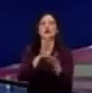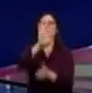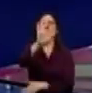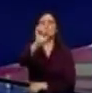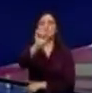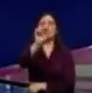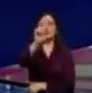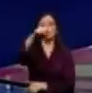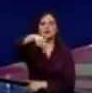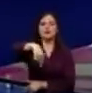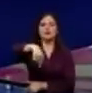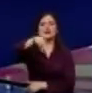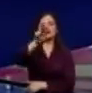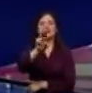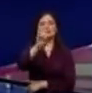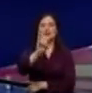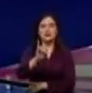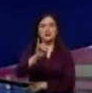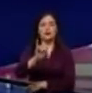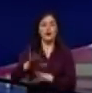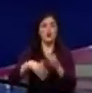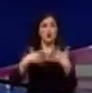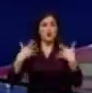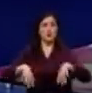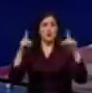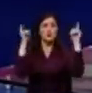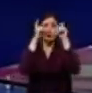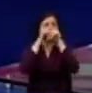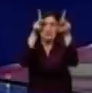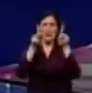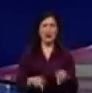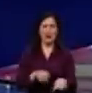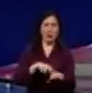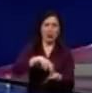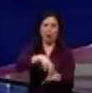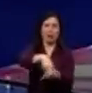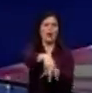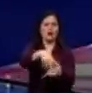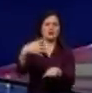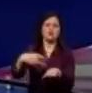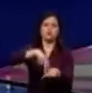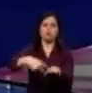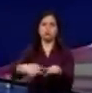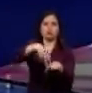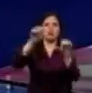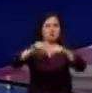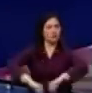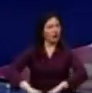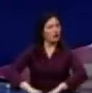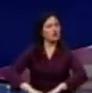ustedes vean la situación que tiene que vivir la comunidad de la zona y por dónde tienen que cruzar cada vez que quieren trasladarse a